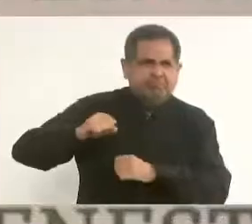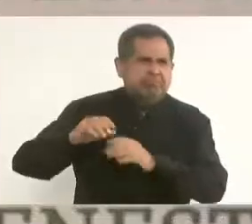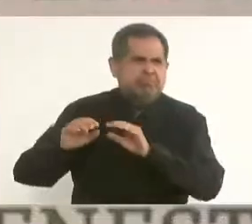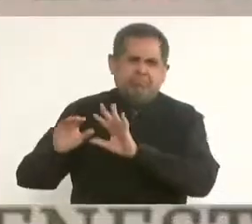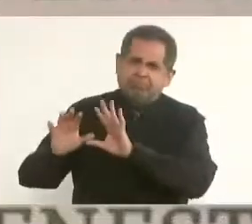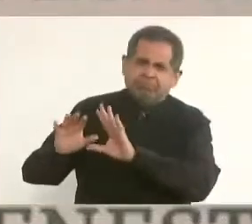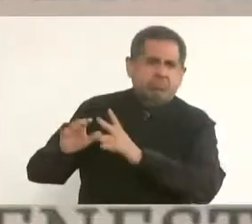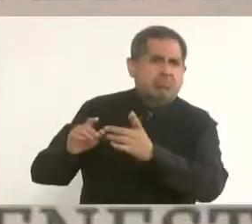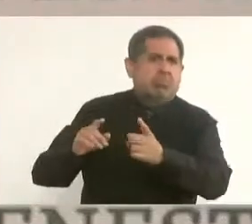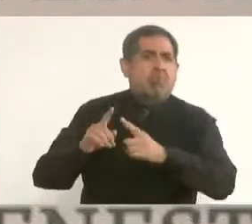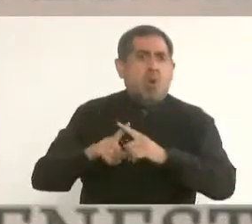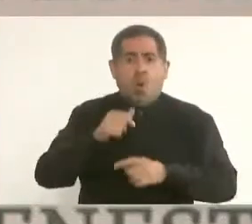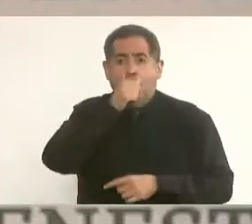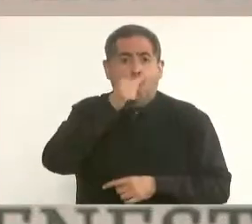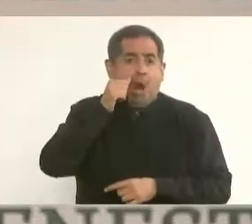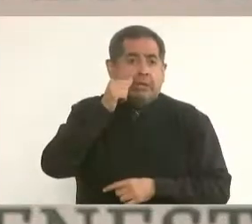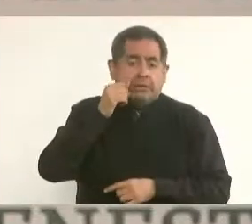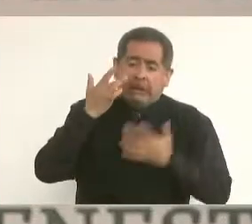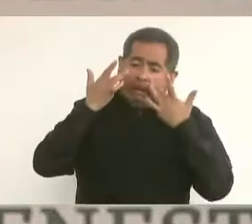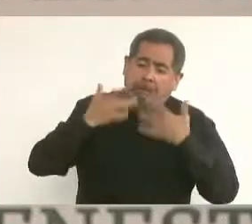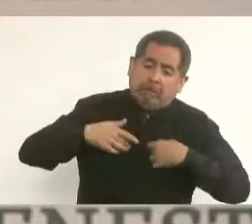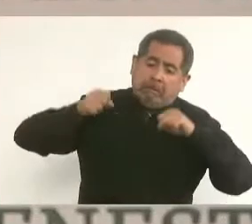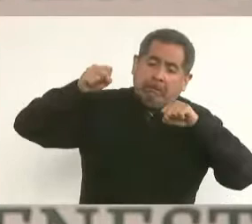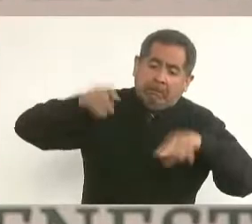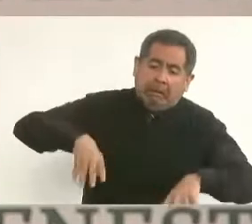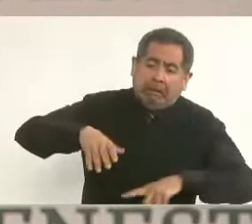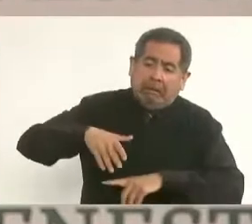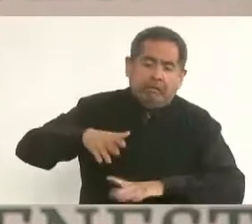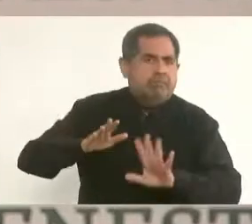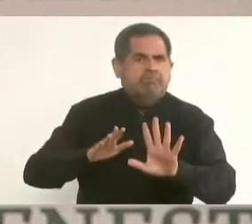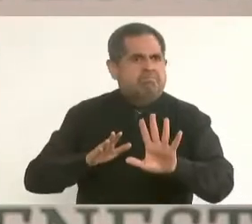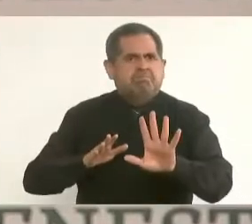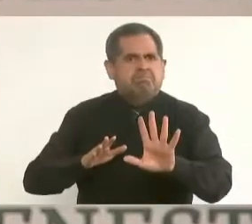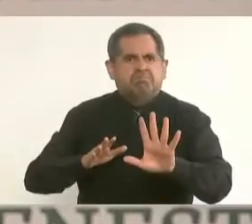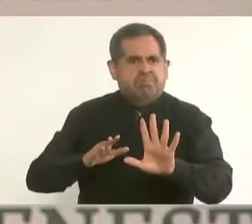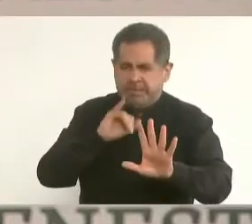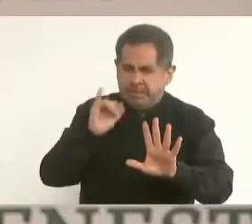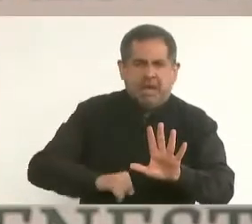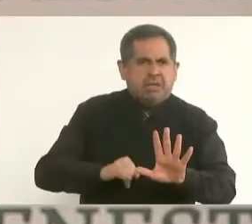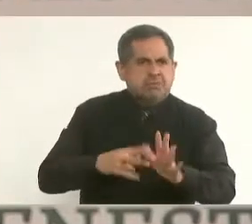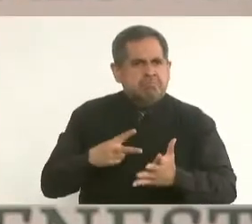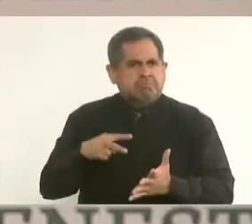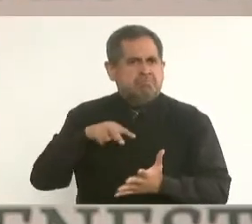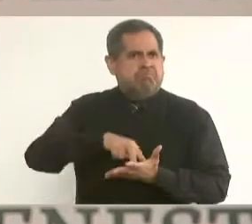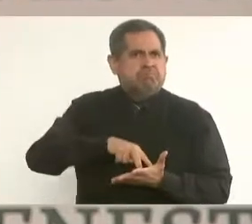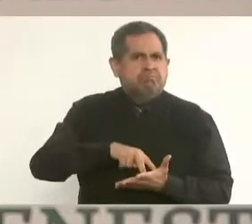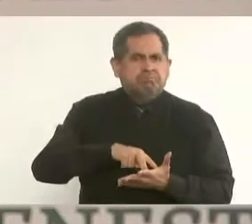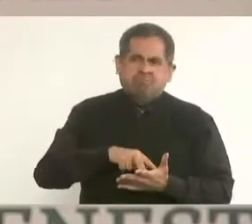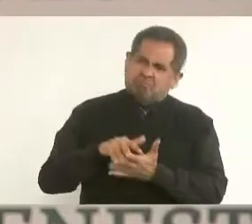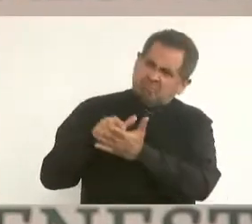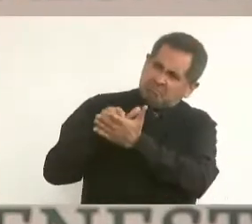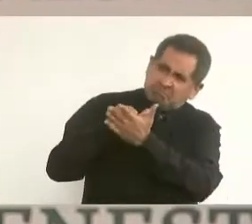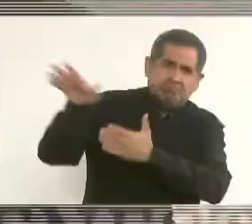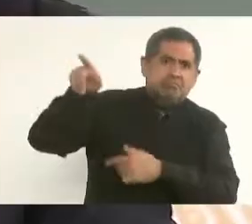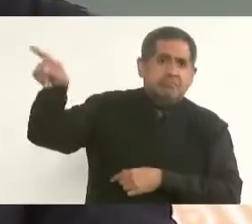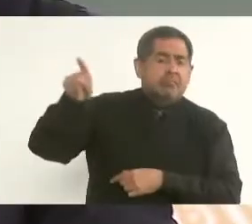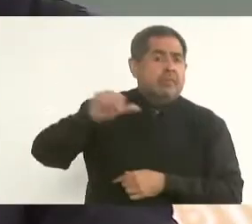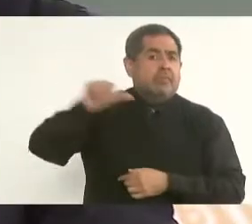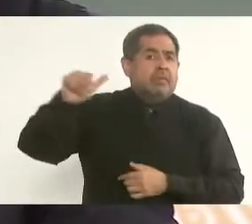Juárez nunca se rindió y se logró expulsar a los